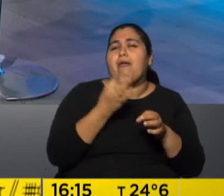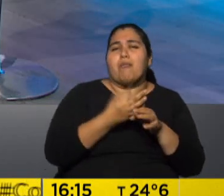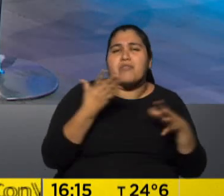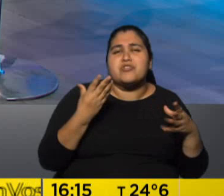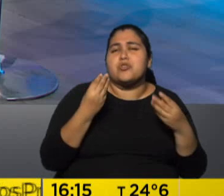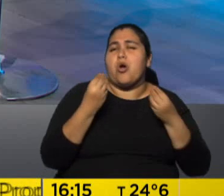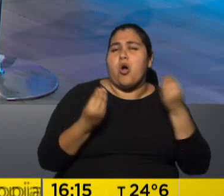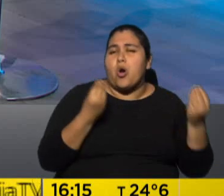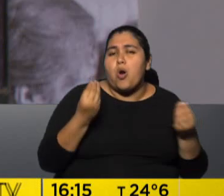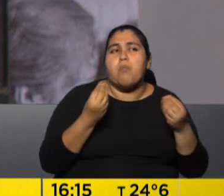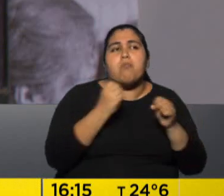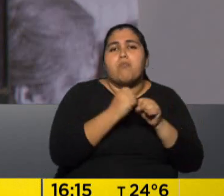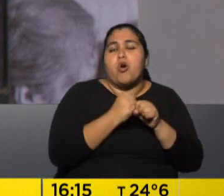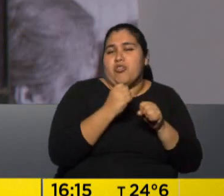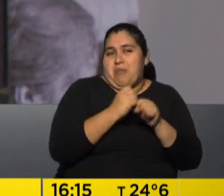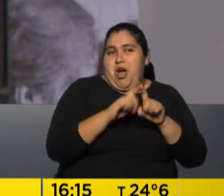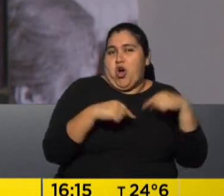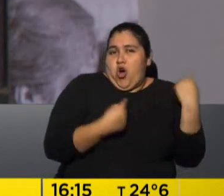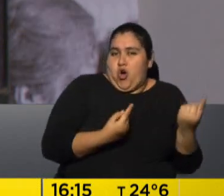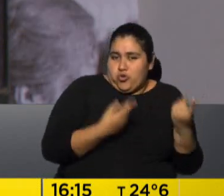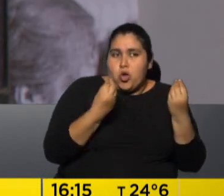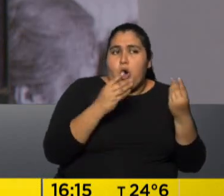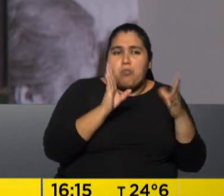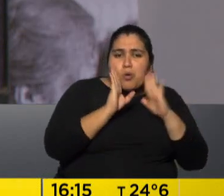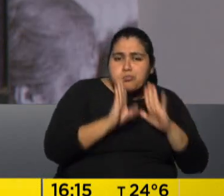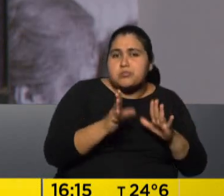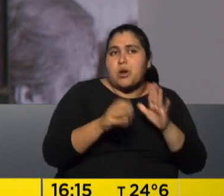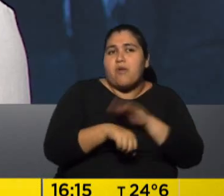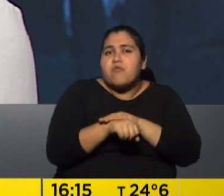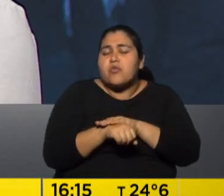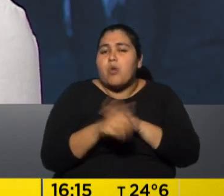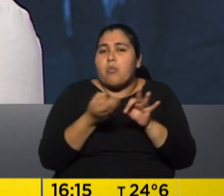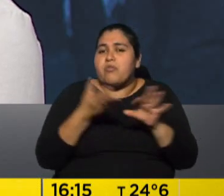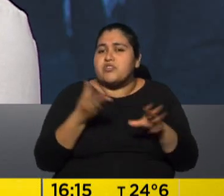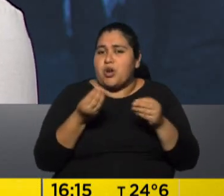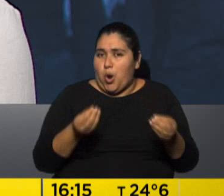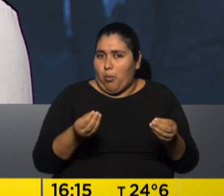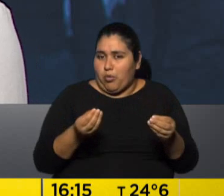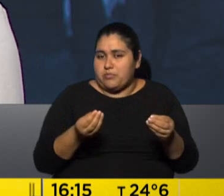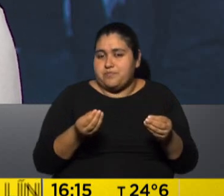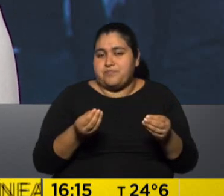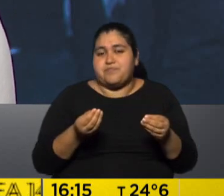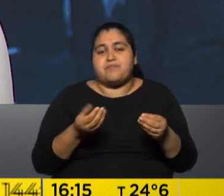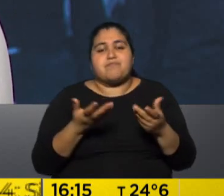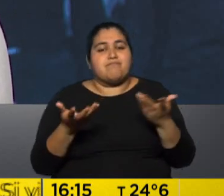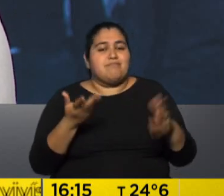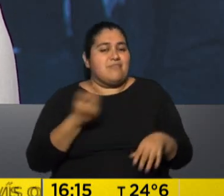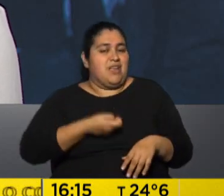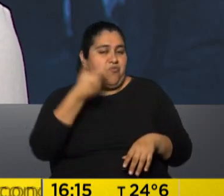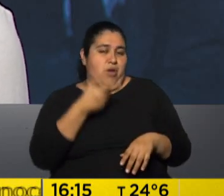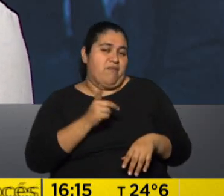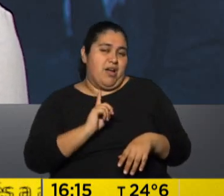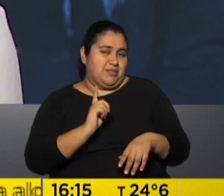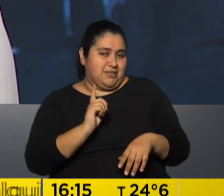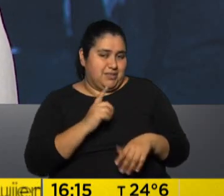profesiones paralelas a esto de dedicarse de manera profesional a jugar al fútbol? Bueno, mira, no es fácil.